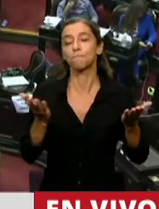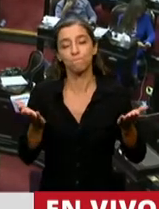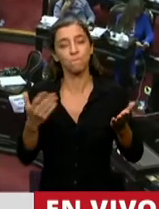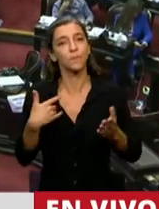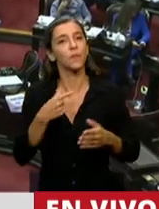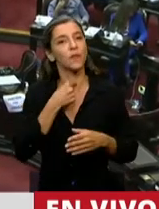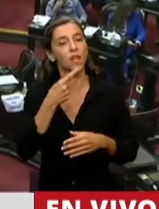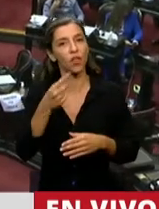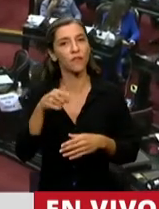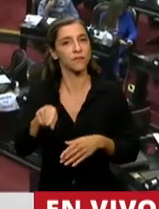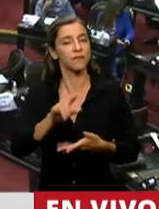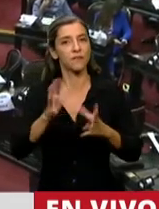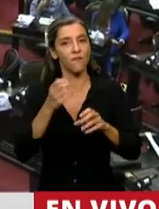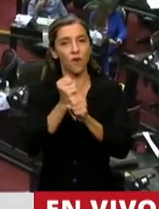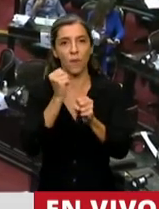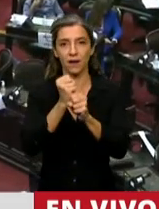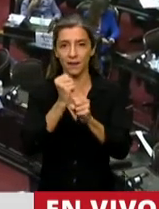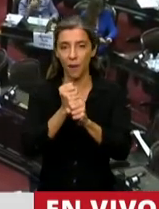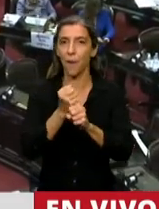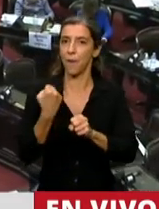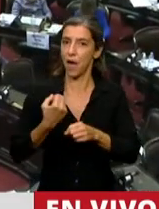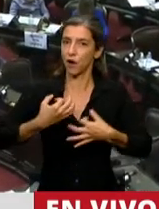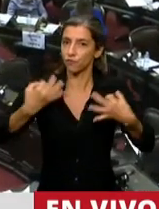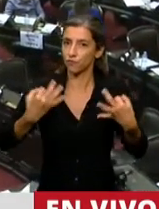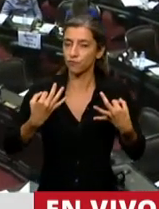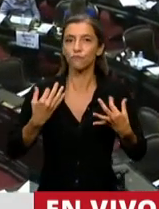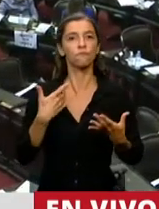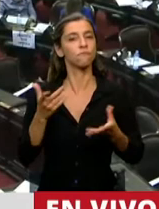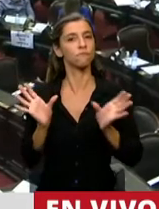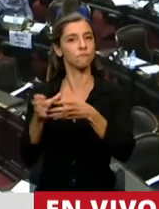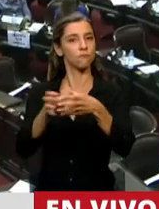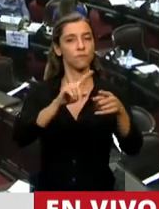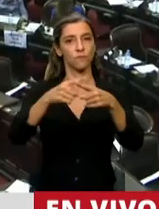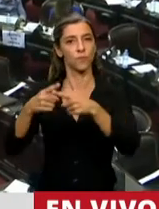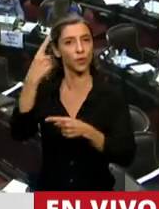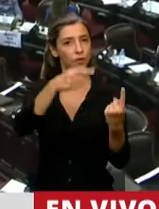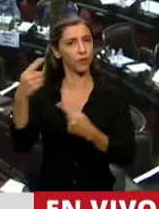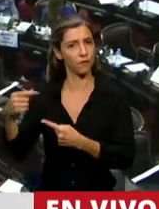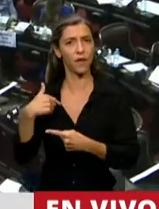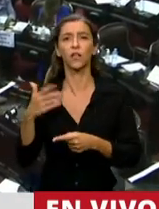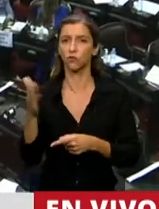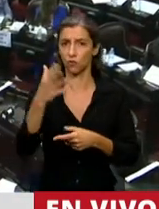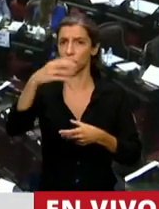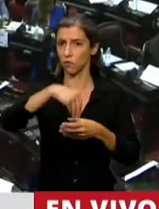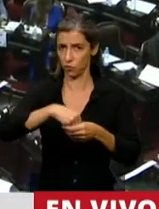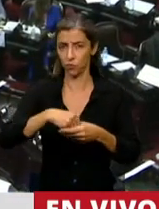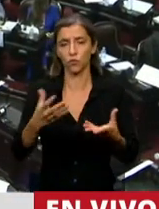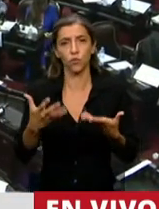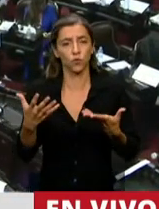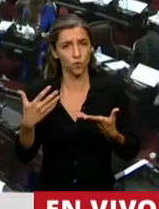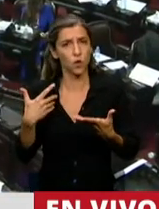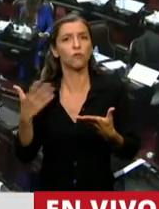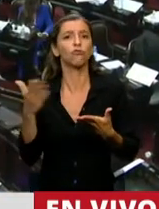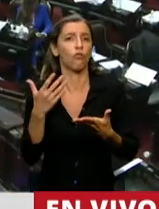llevó transversal, que no fue solamente una tarea de los partidos políticos que de alguna manera representa a cada uno